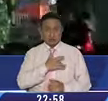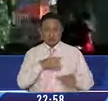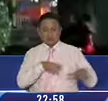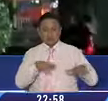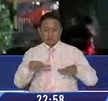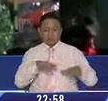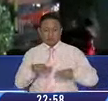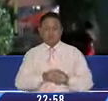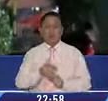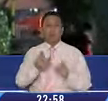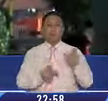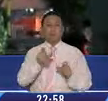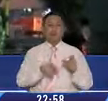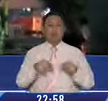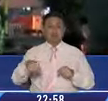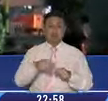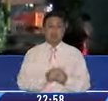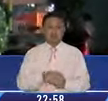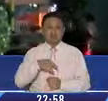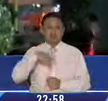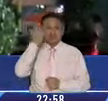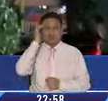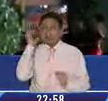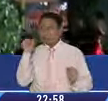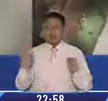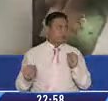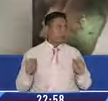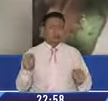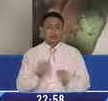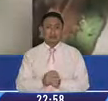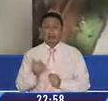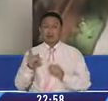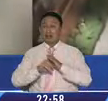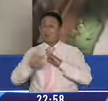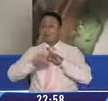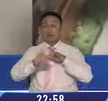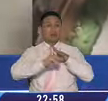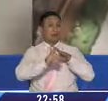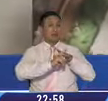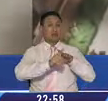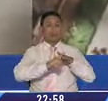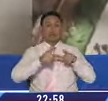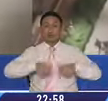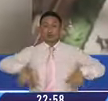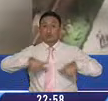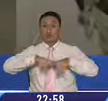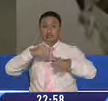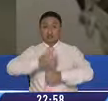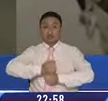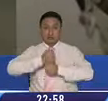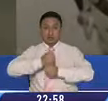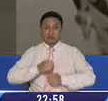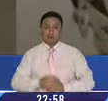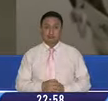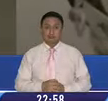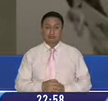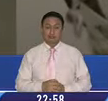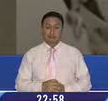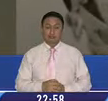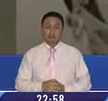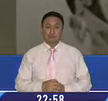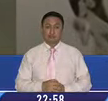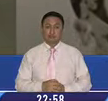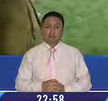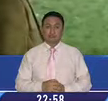telúrico. Los habitantes, quienes vivieron momentos de pánico, salieron despavoridos desde sus hogares a buscar espacios abiertos en donde pudiesen estar